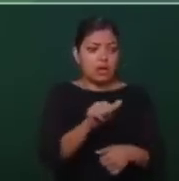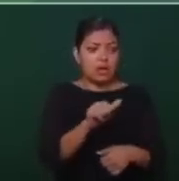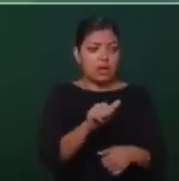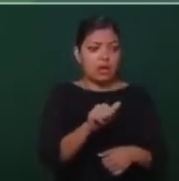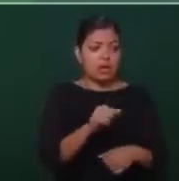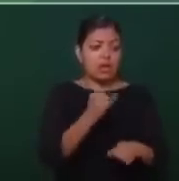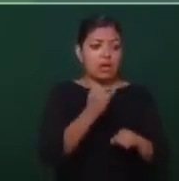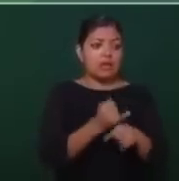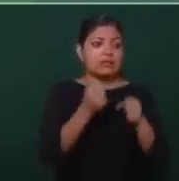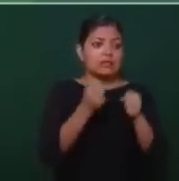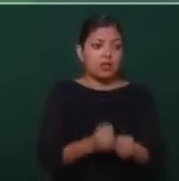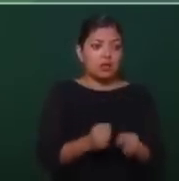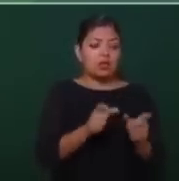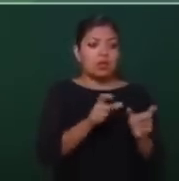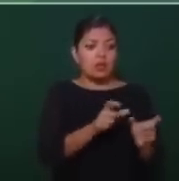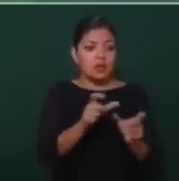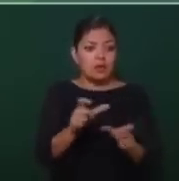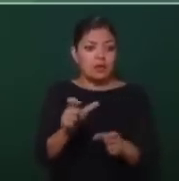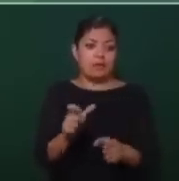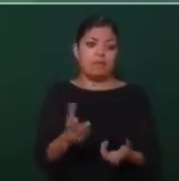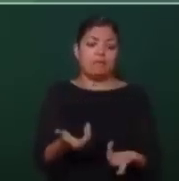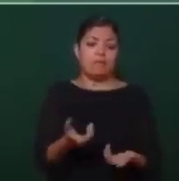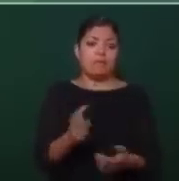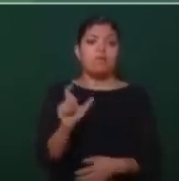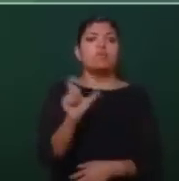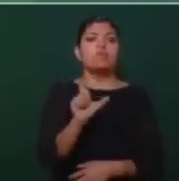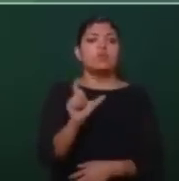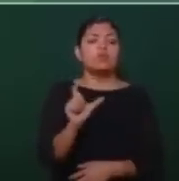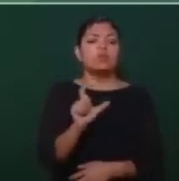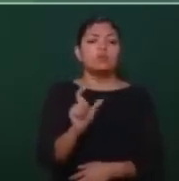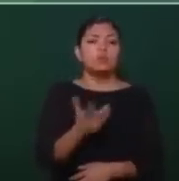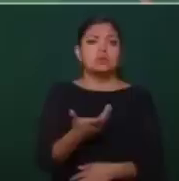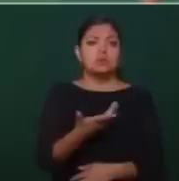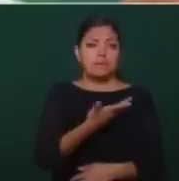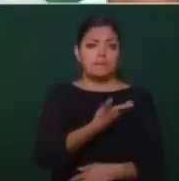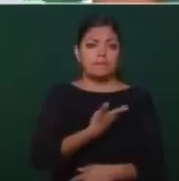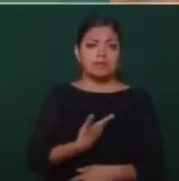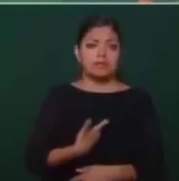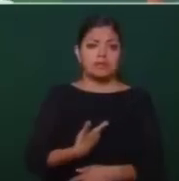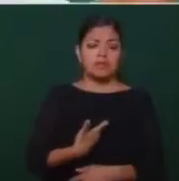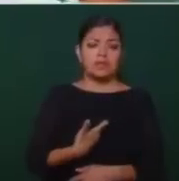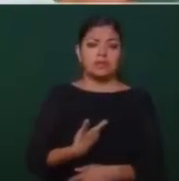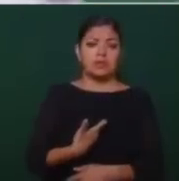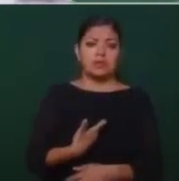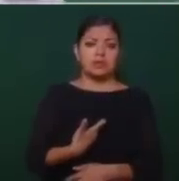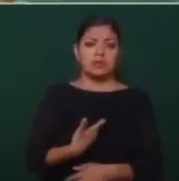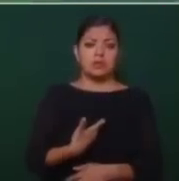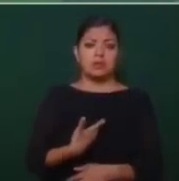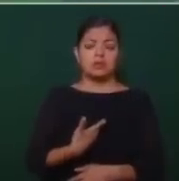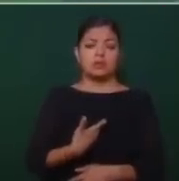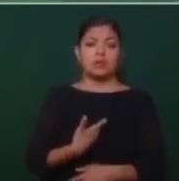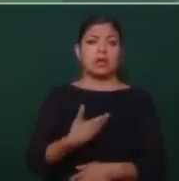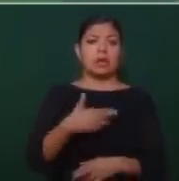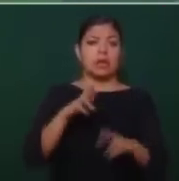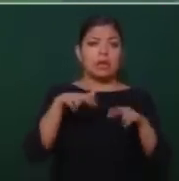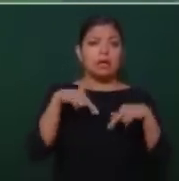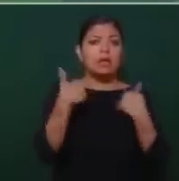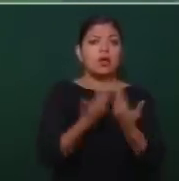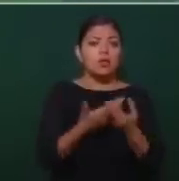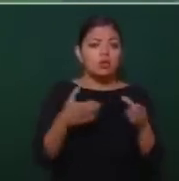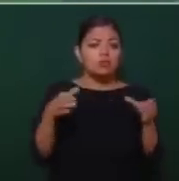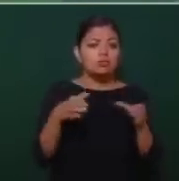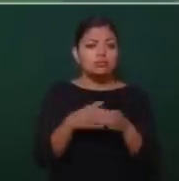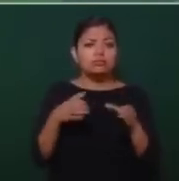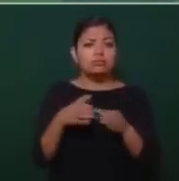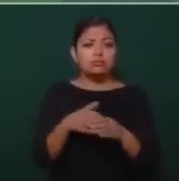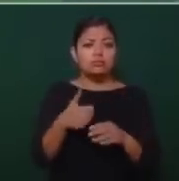violencia. ¿Cuándo un presidente iba a tener reuniones